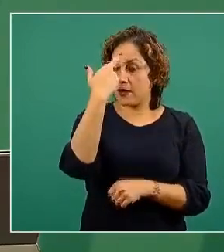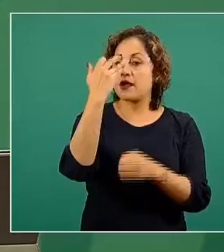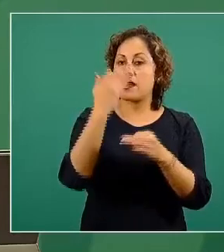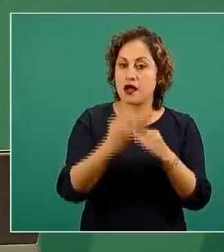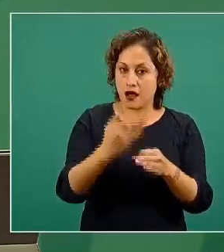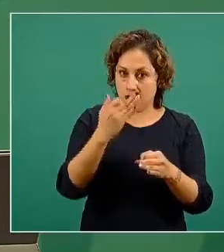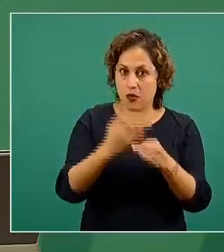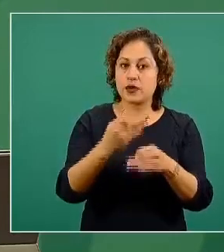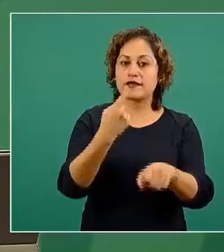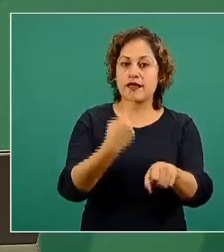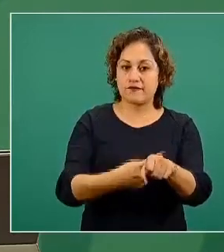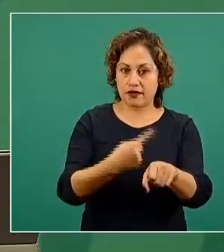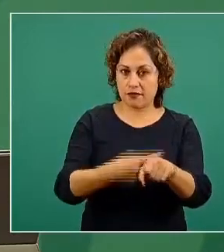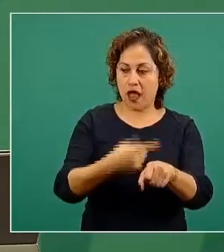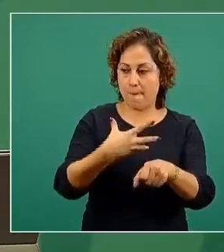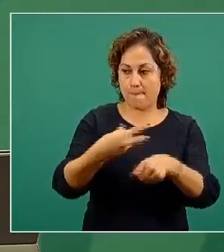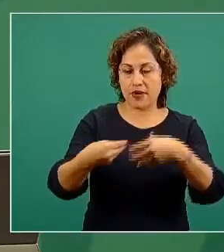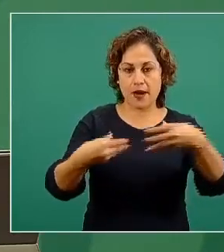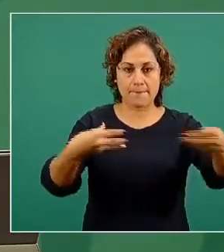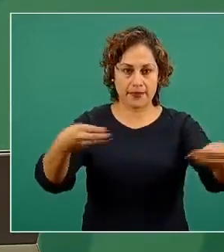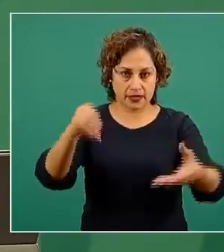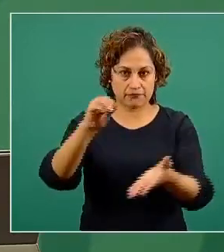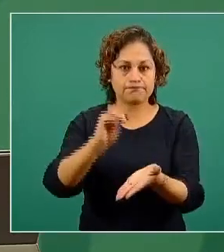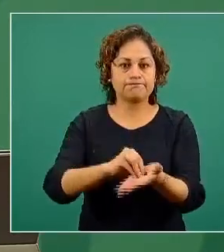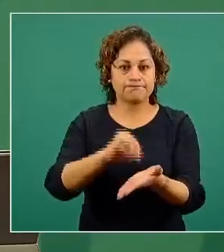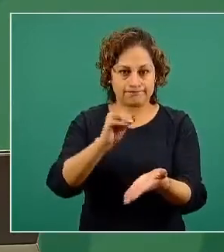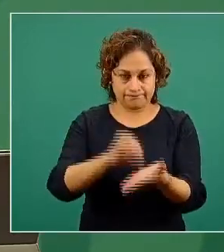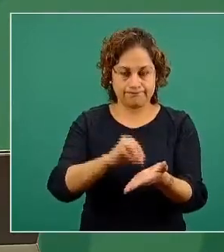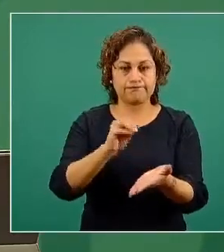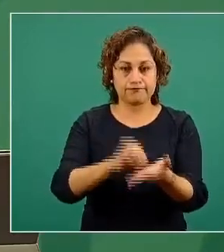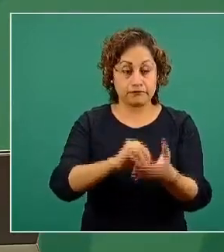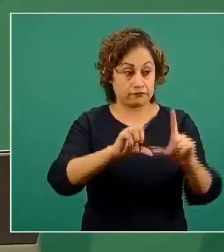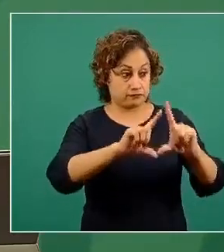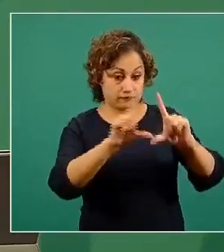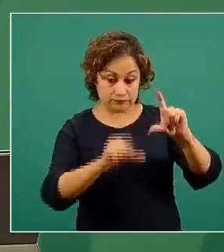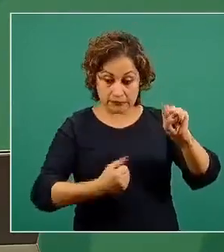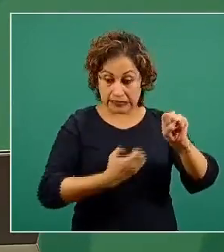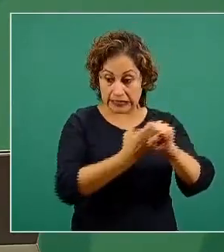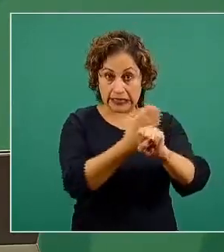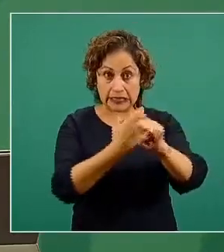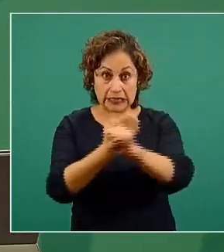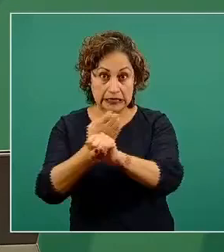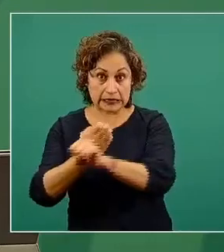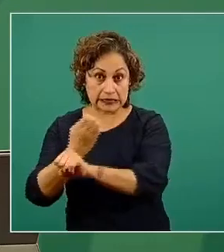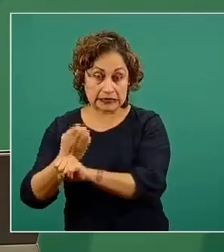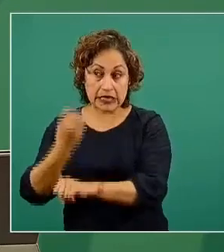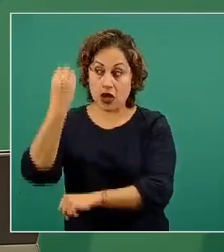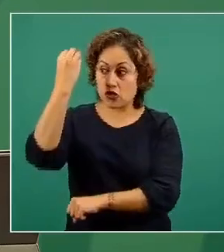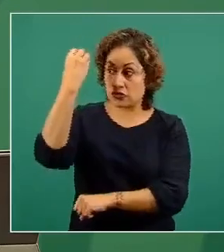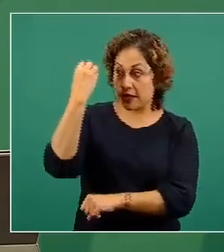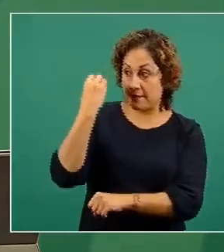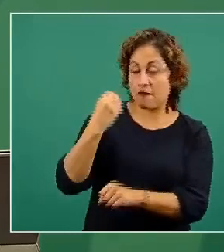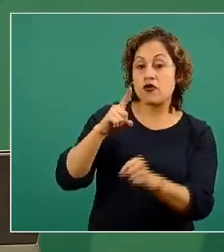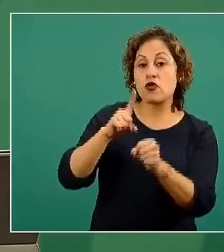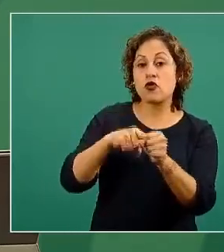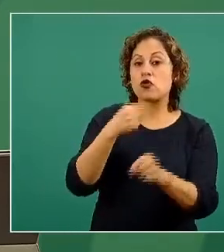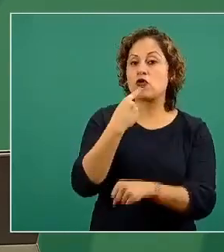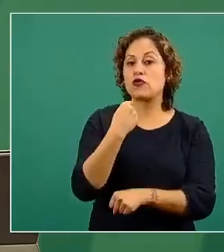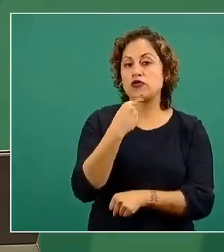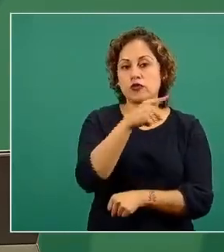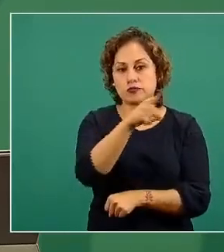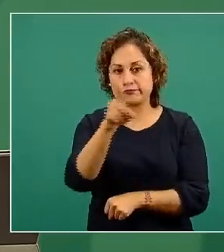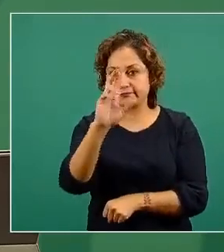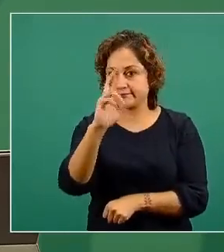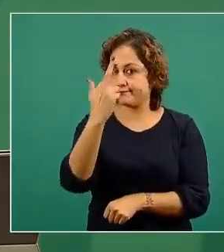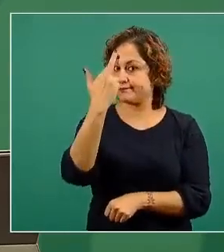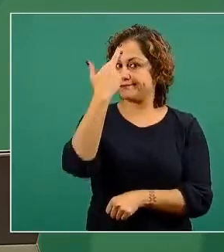momento activo, especialmente en las entidades federativas que también están actualmente en el semáforo rojo. Recordar que estamos en